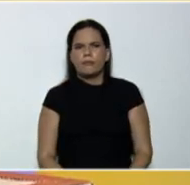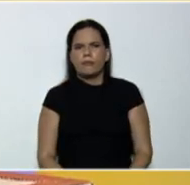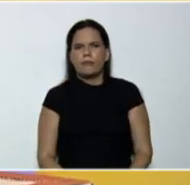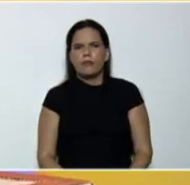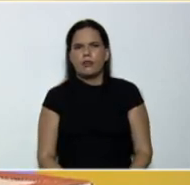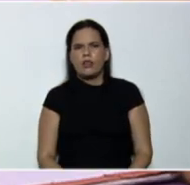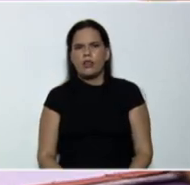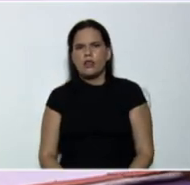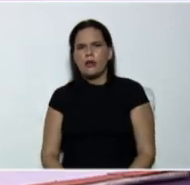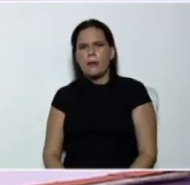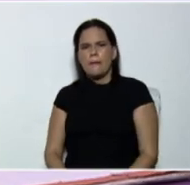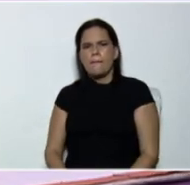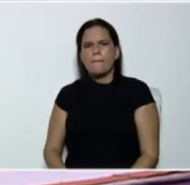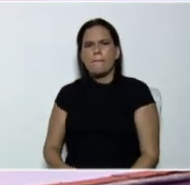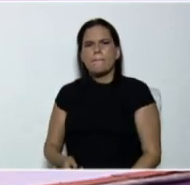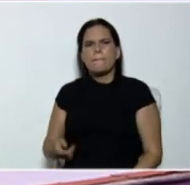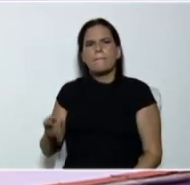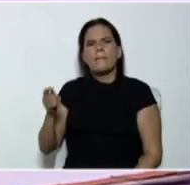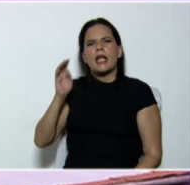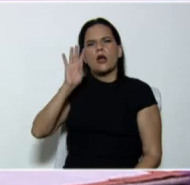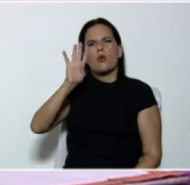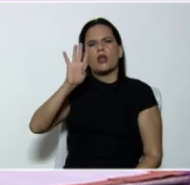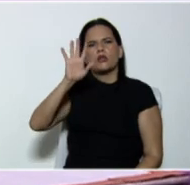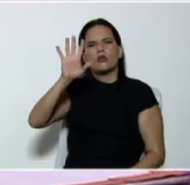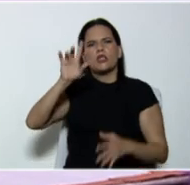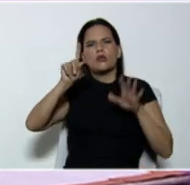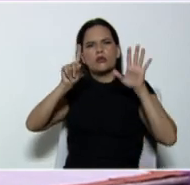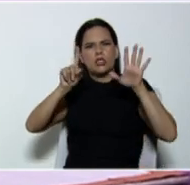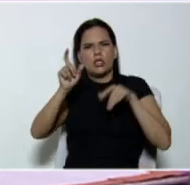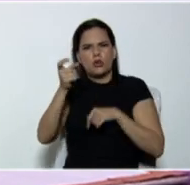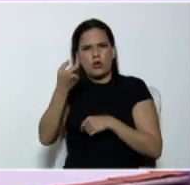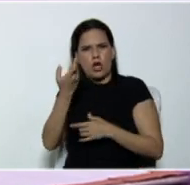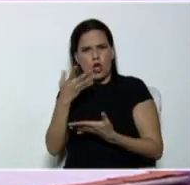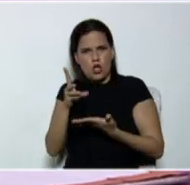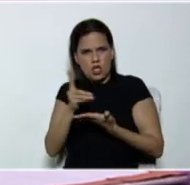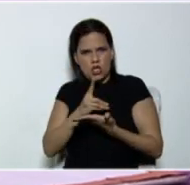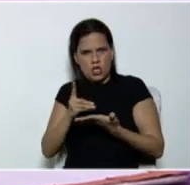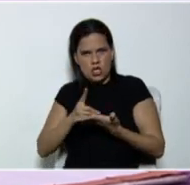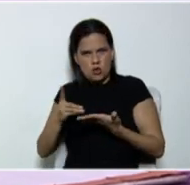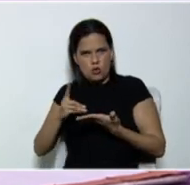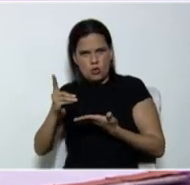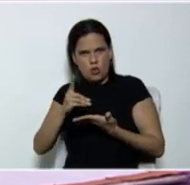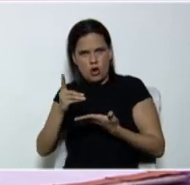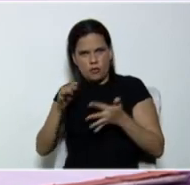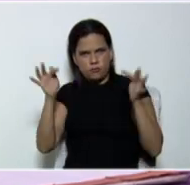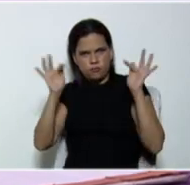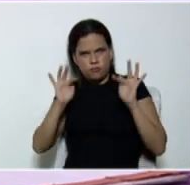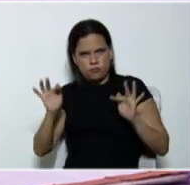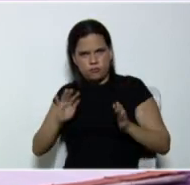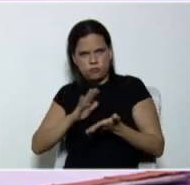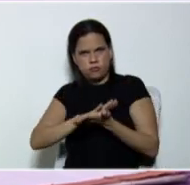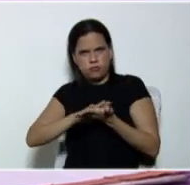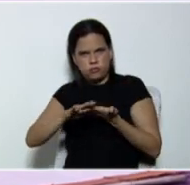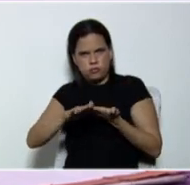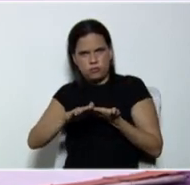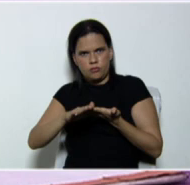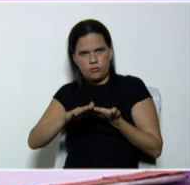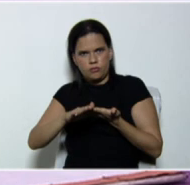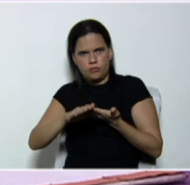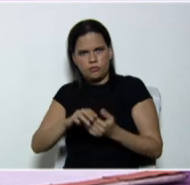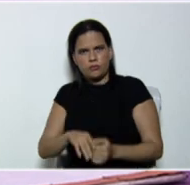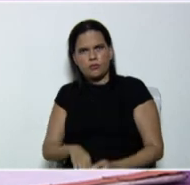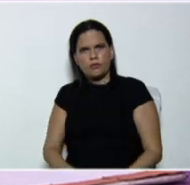Actividades para los estudiantes de cuarto, quinto y sexto grado. Dibuja los siguientes polígonos, un